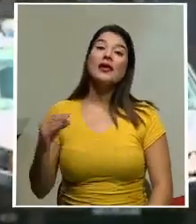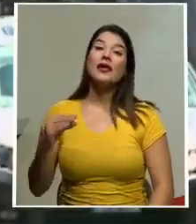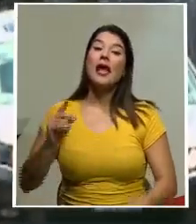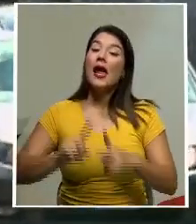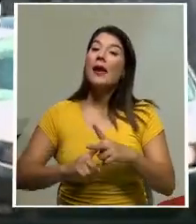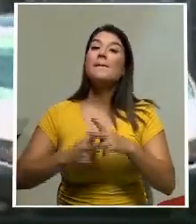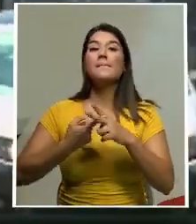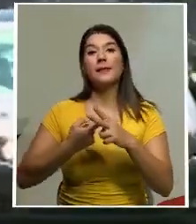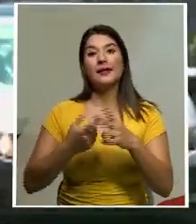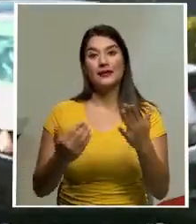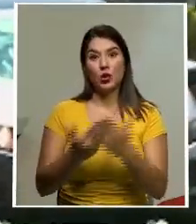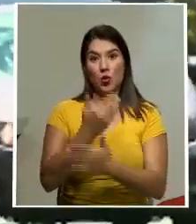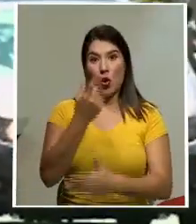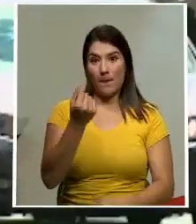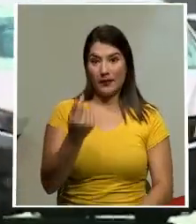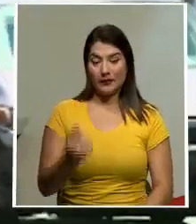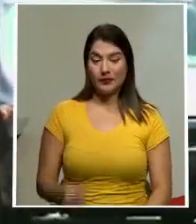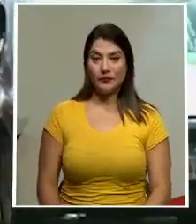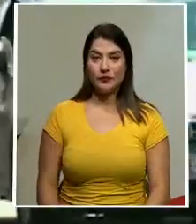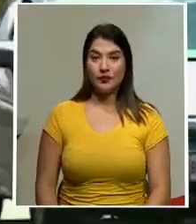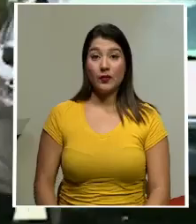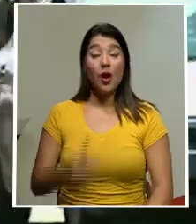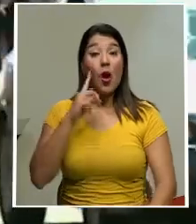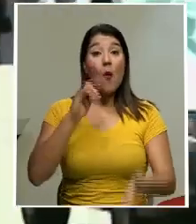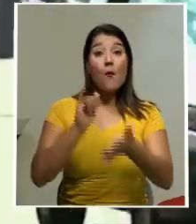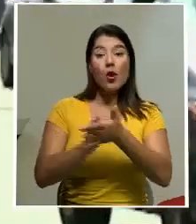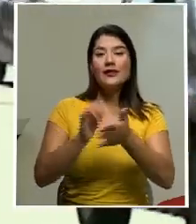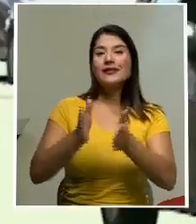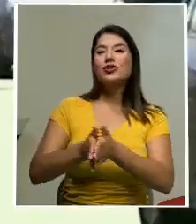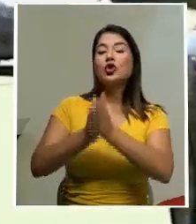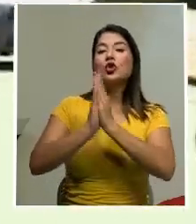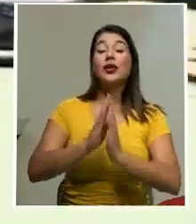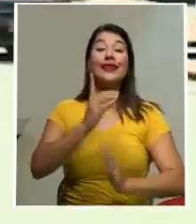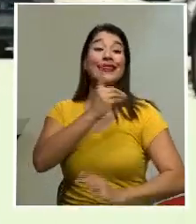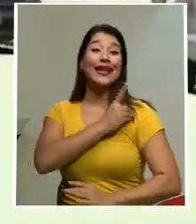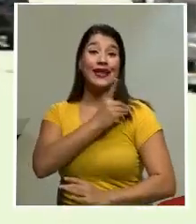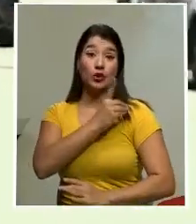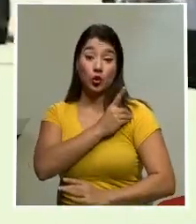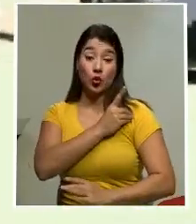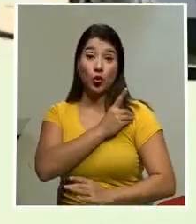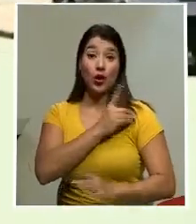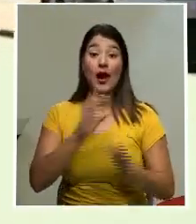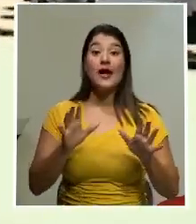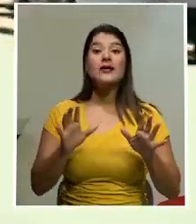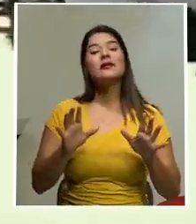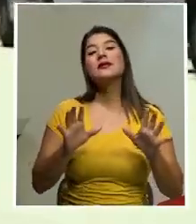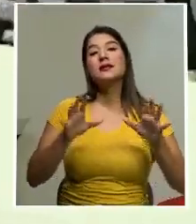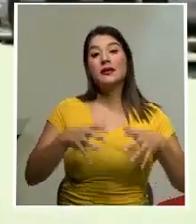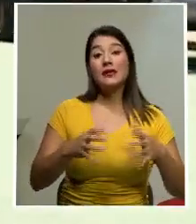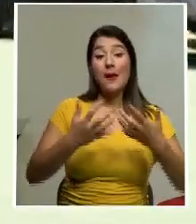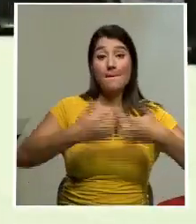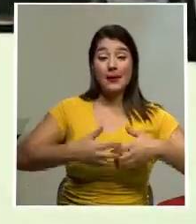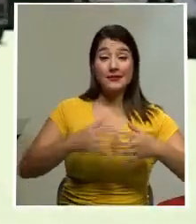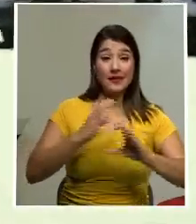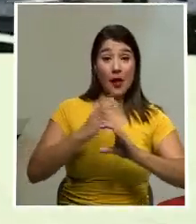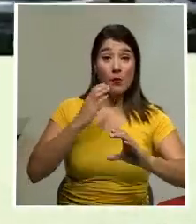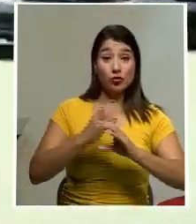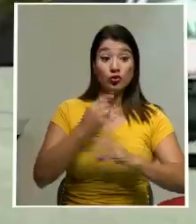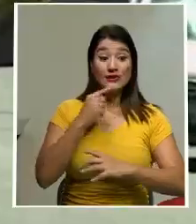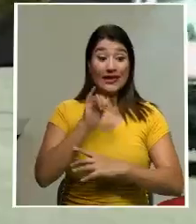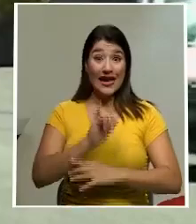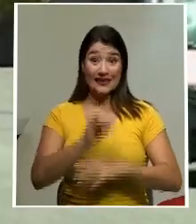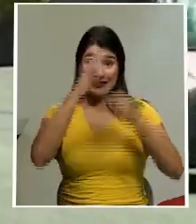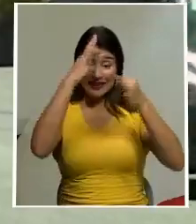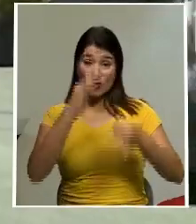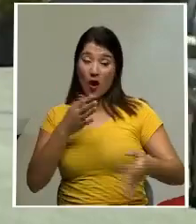regir las nuevas tarifas. Ante esta solicitud, la directora ejecutiva de la Cámara de Autobuseros manifestó que esta decisión